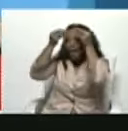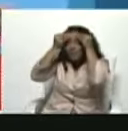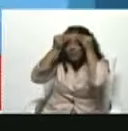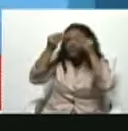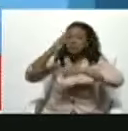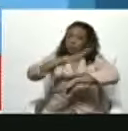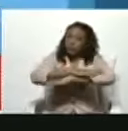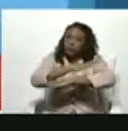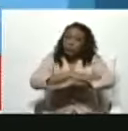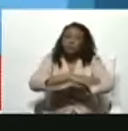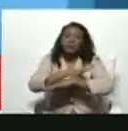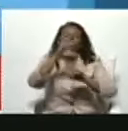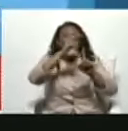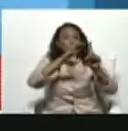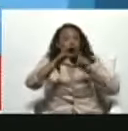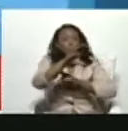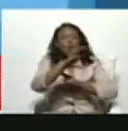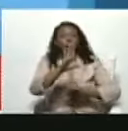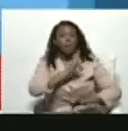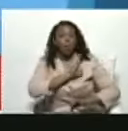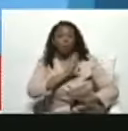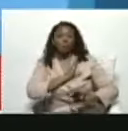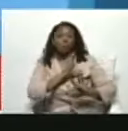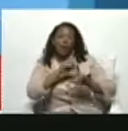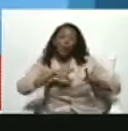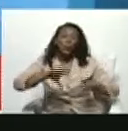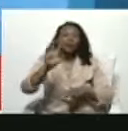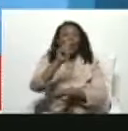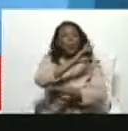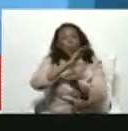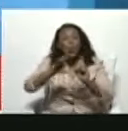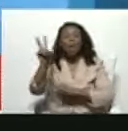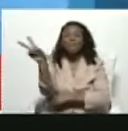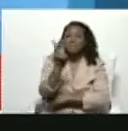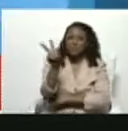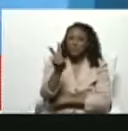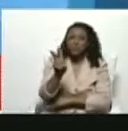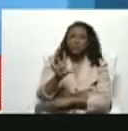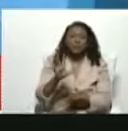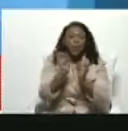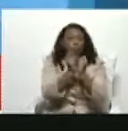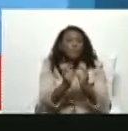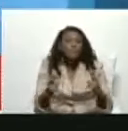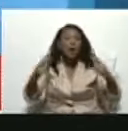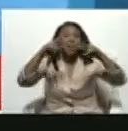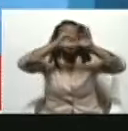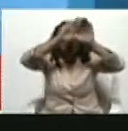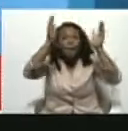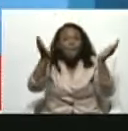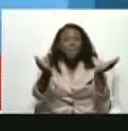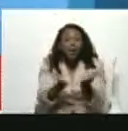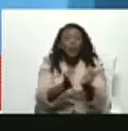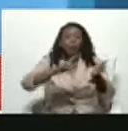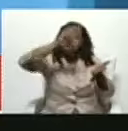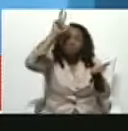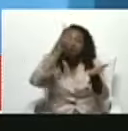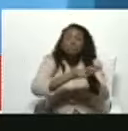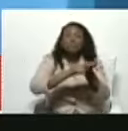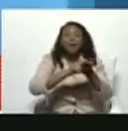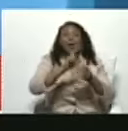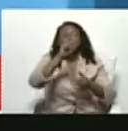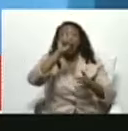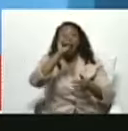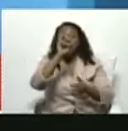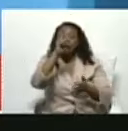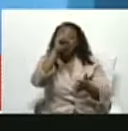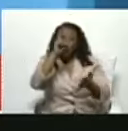en esta manifestación cultural, patrimonio inmaterial y cultural de la humanidad. por la UNESCO declarada en el año 2012,